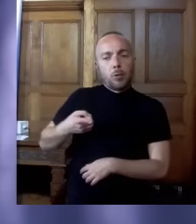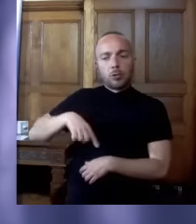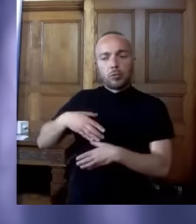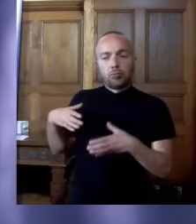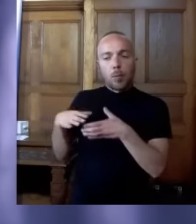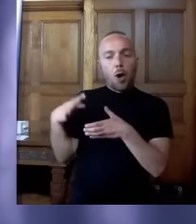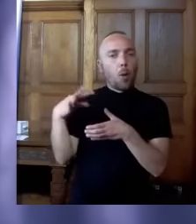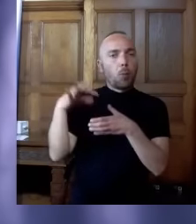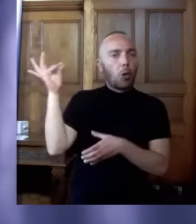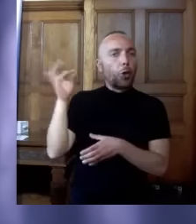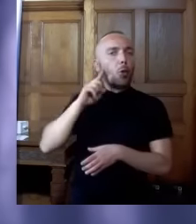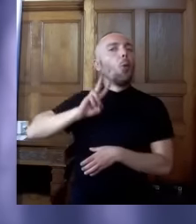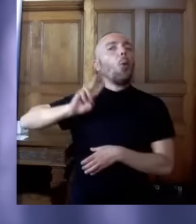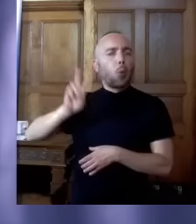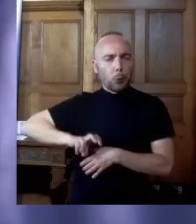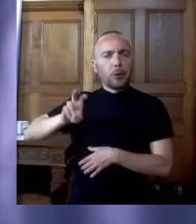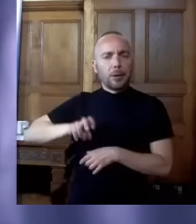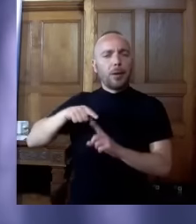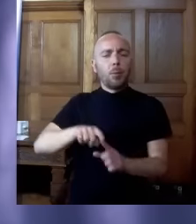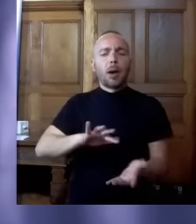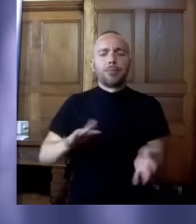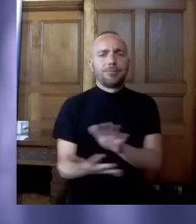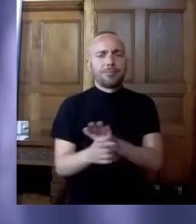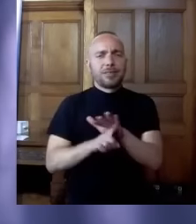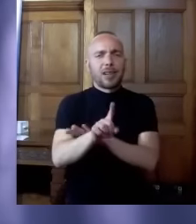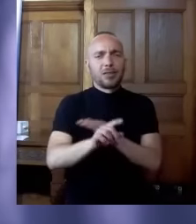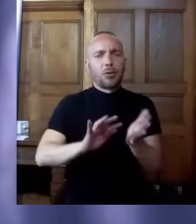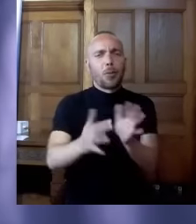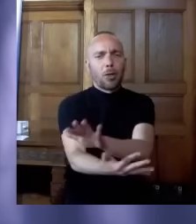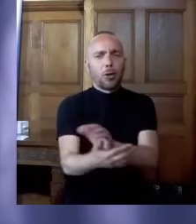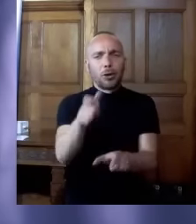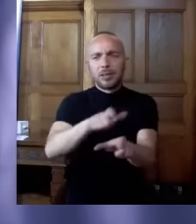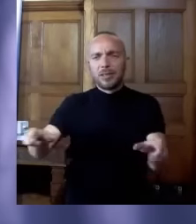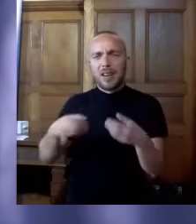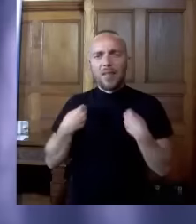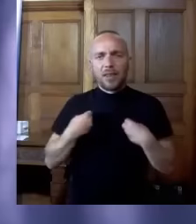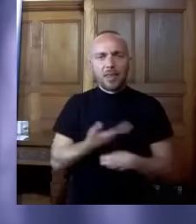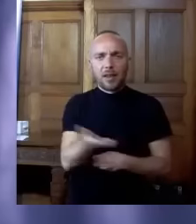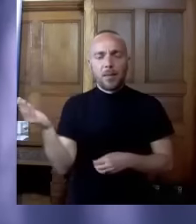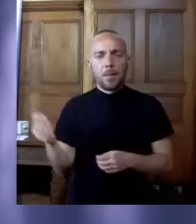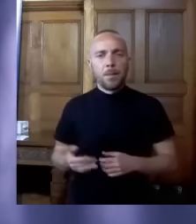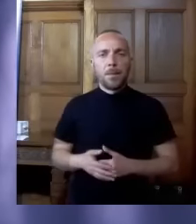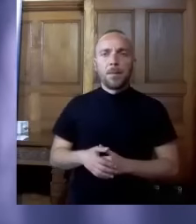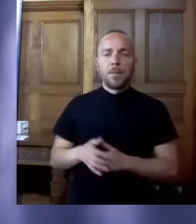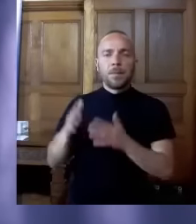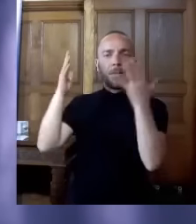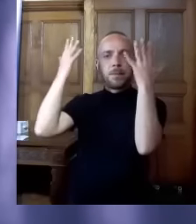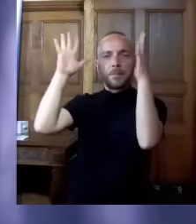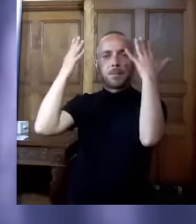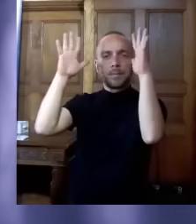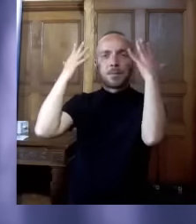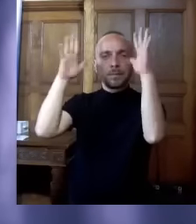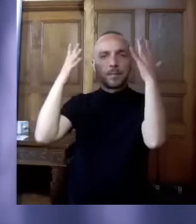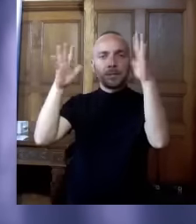opción Útil para lograr transformaciones materiales en la vida de la gente para